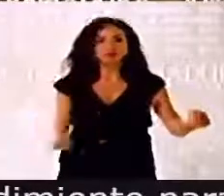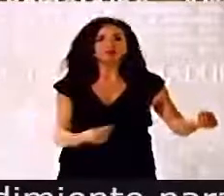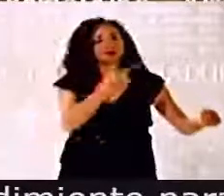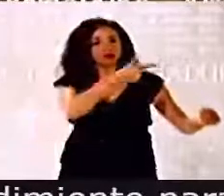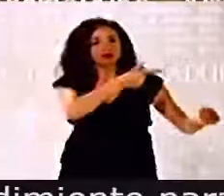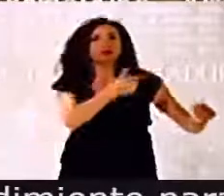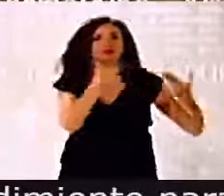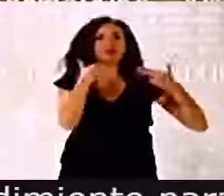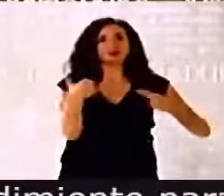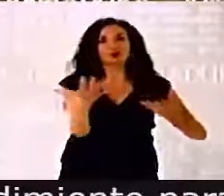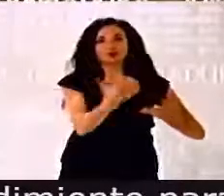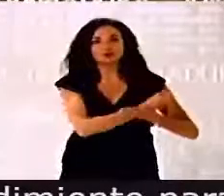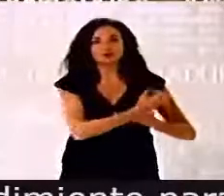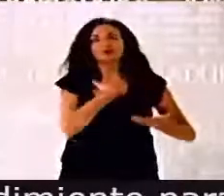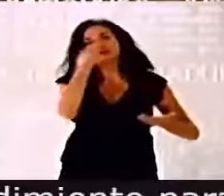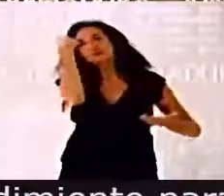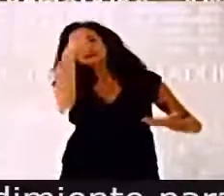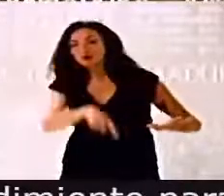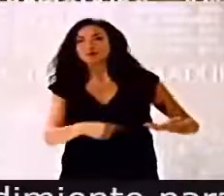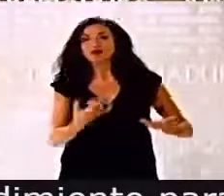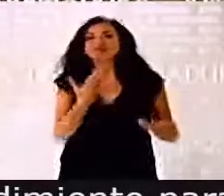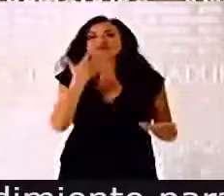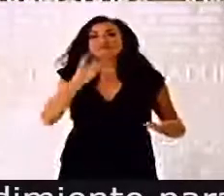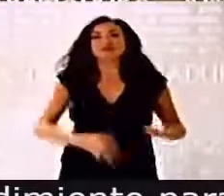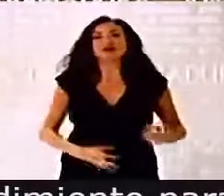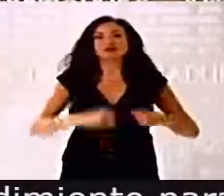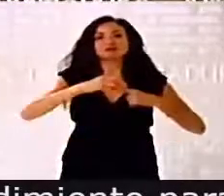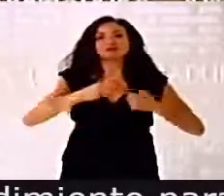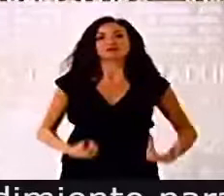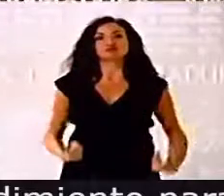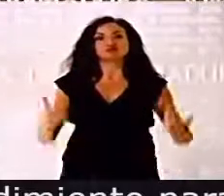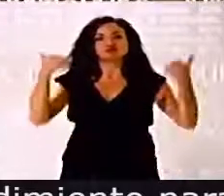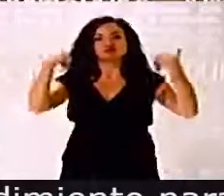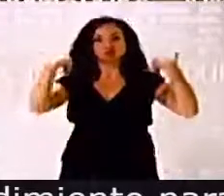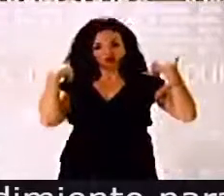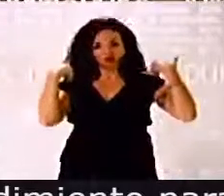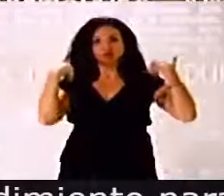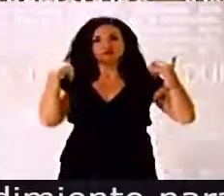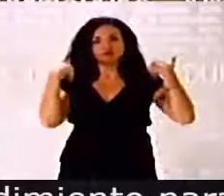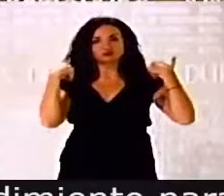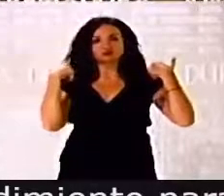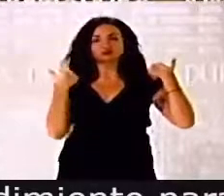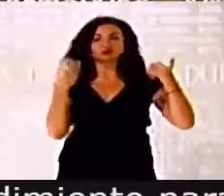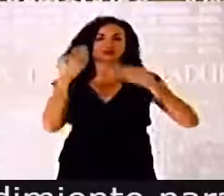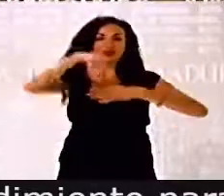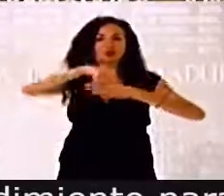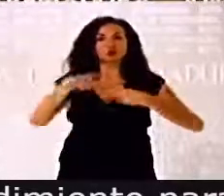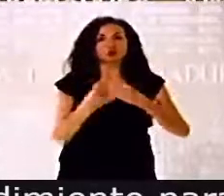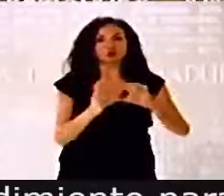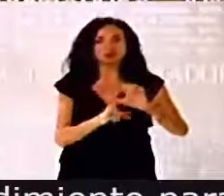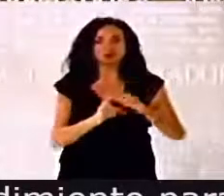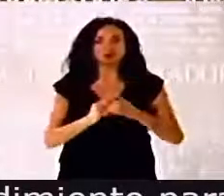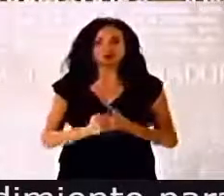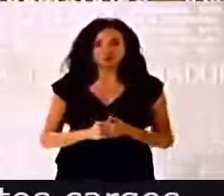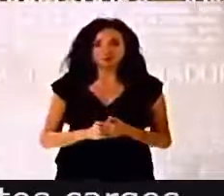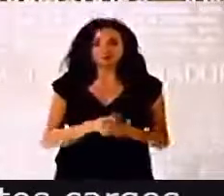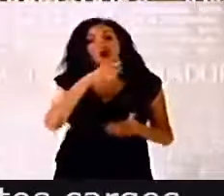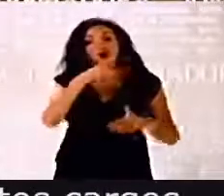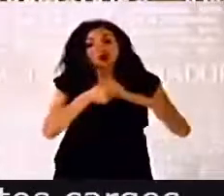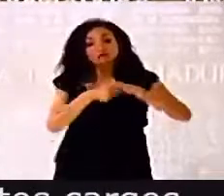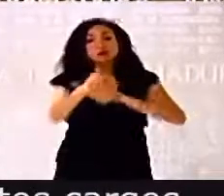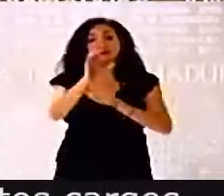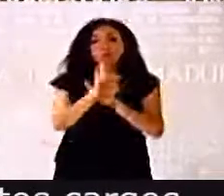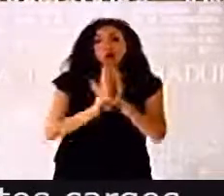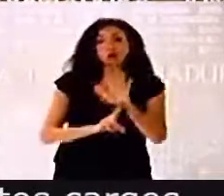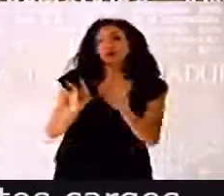quiénes son quienes ostentan los altos cargos de representatividad por parte de la Junta de Extremadura. Ahora les pasaré el currículum de